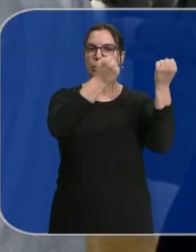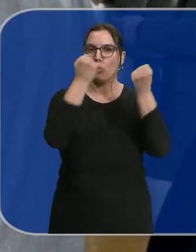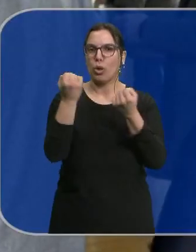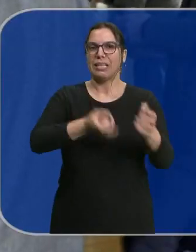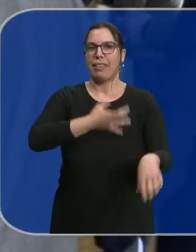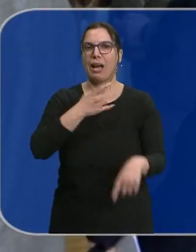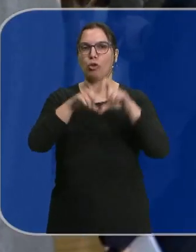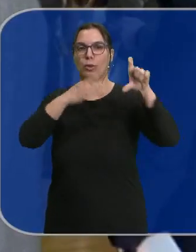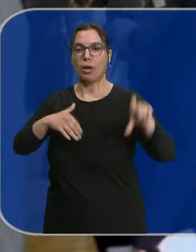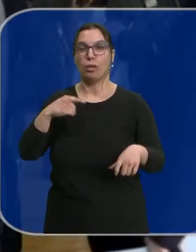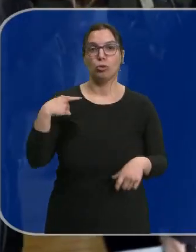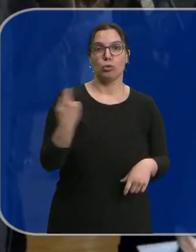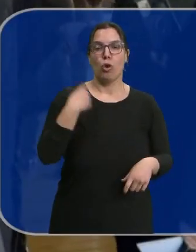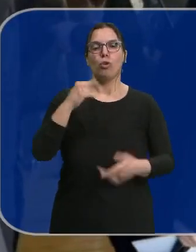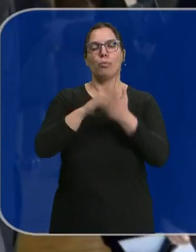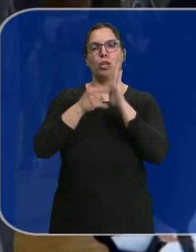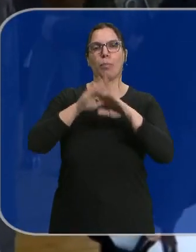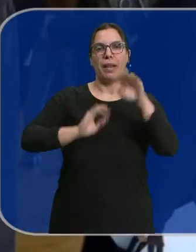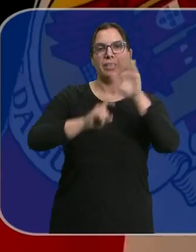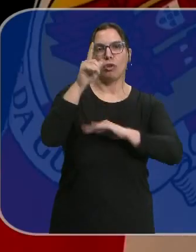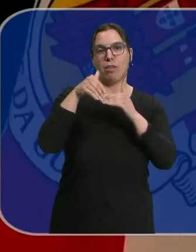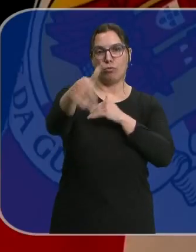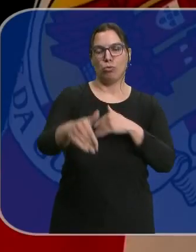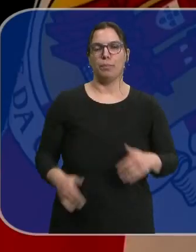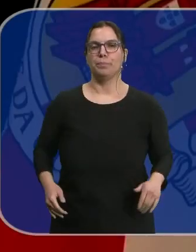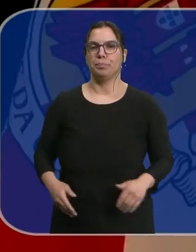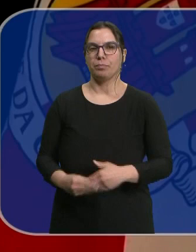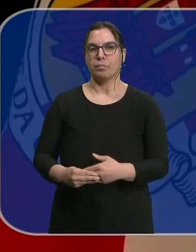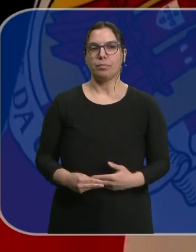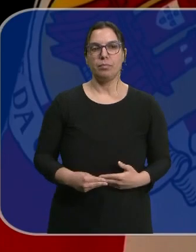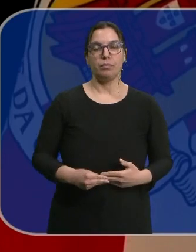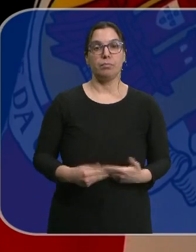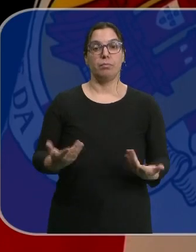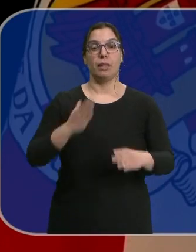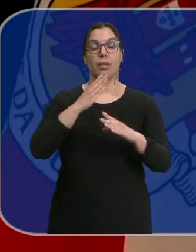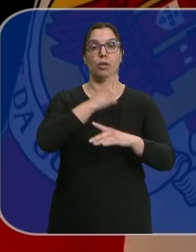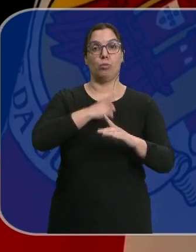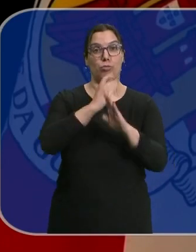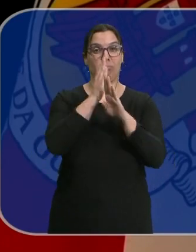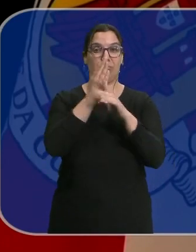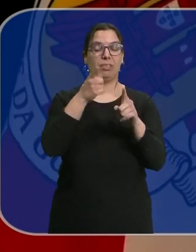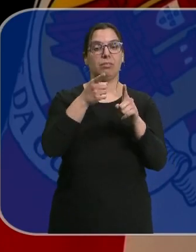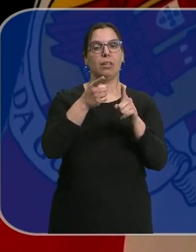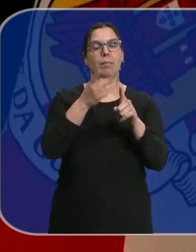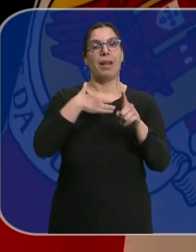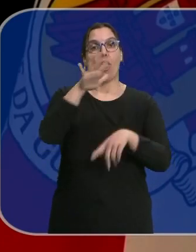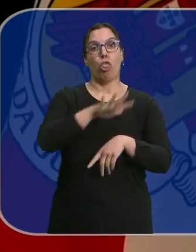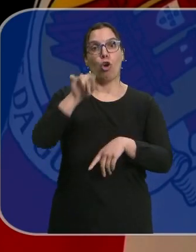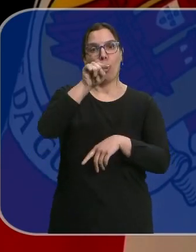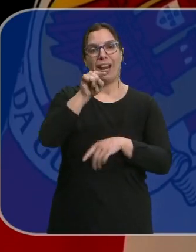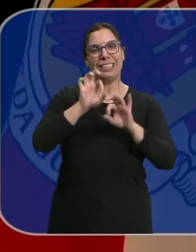instituciones, sindicatos y patronal en proyectos de desarrollo y futuro. Que va a hacer que toda esta zona de la península ibérica pueda